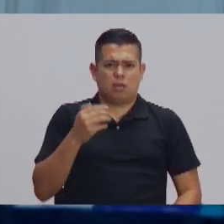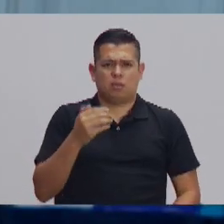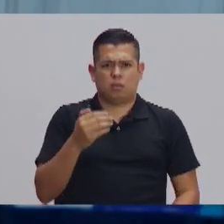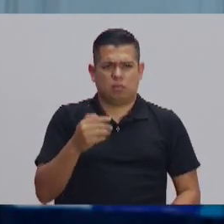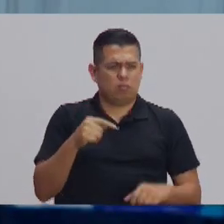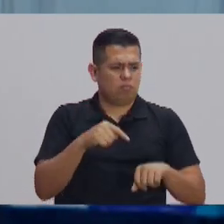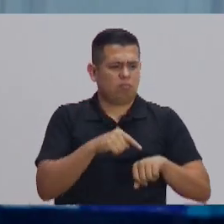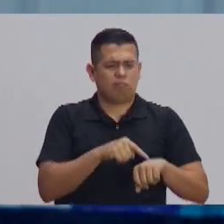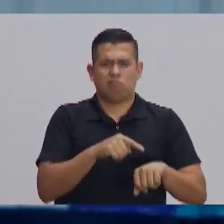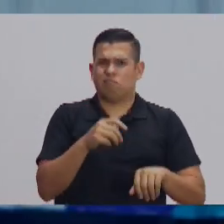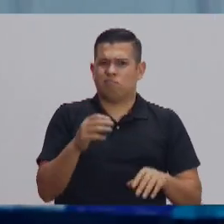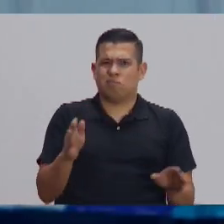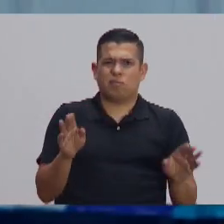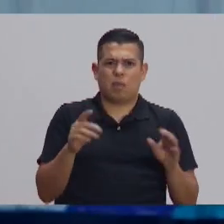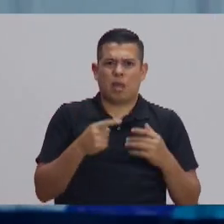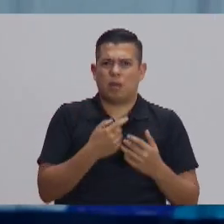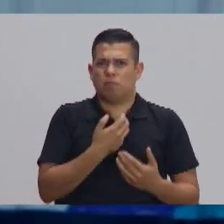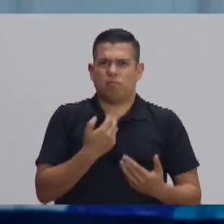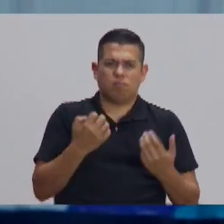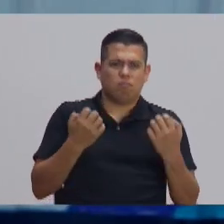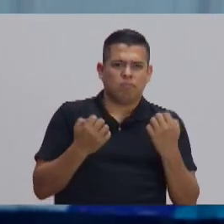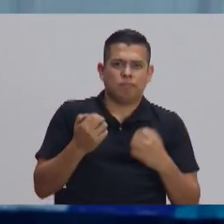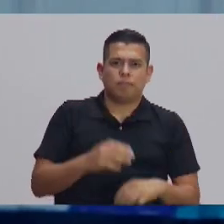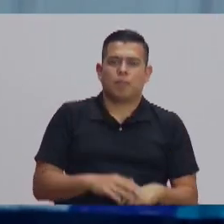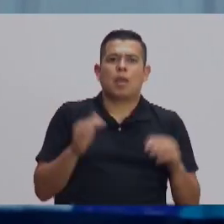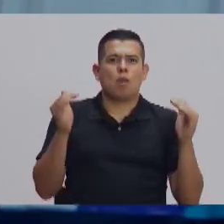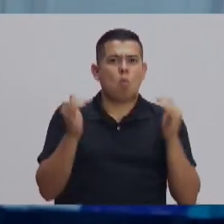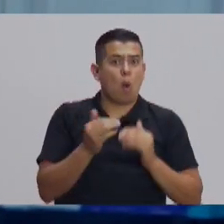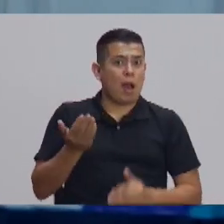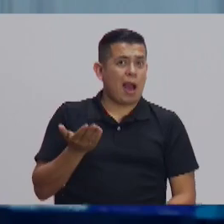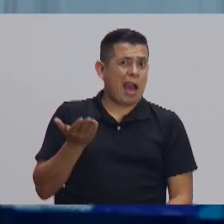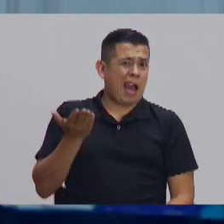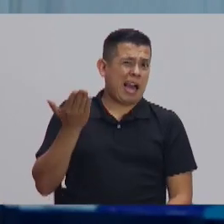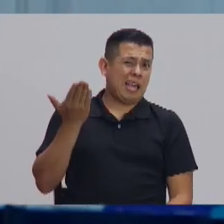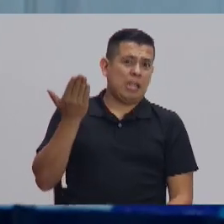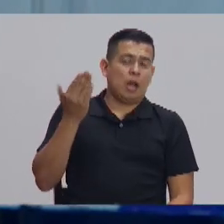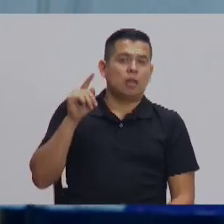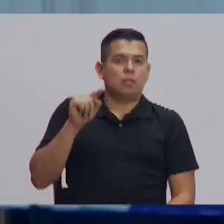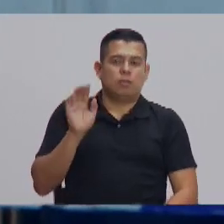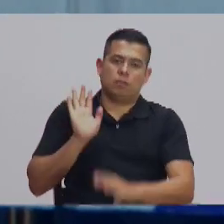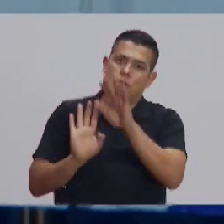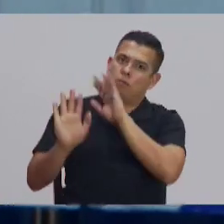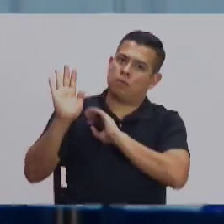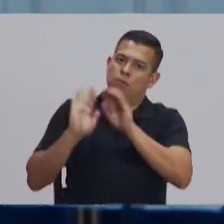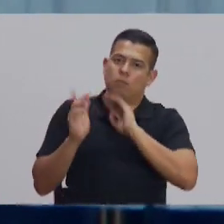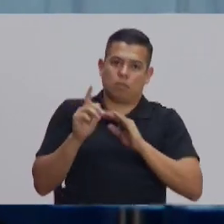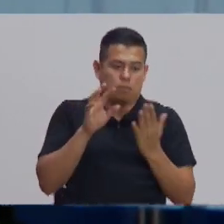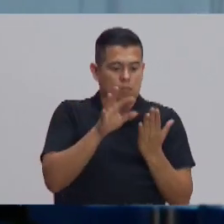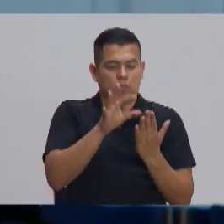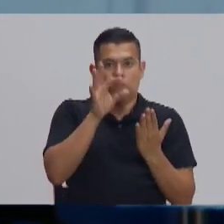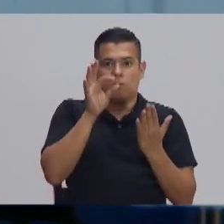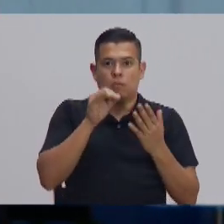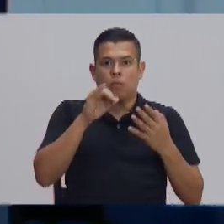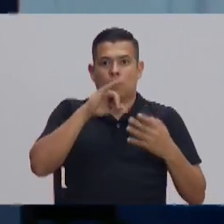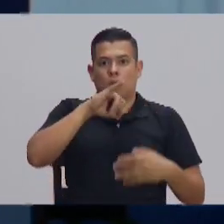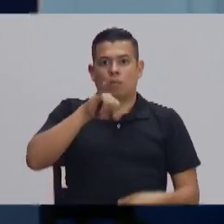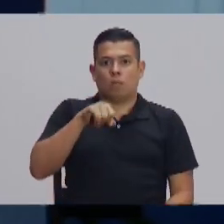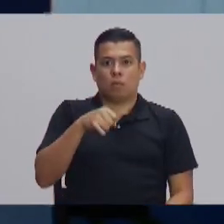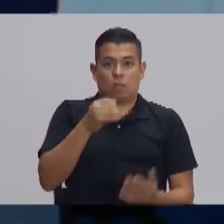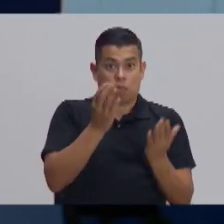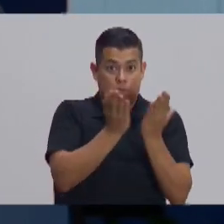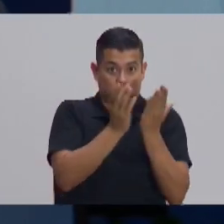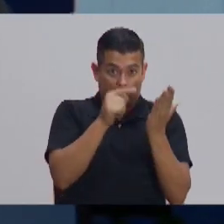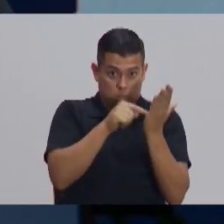siglo sucede esta situación se vio hace muchos años y esta historia que encontramos en el libro de josué